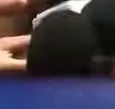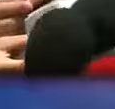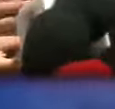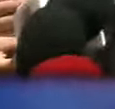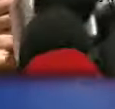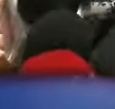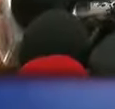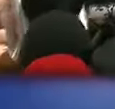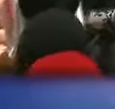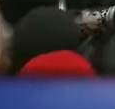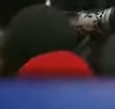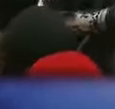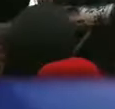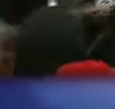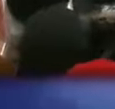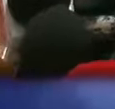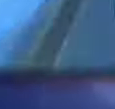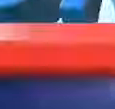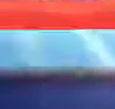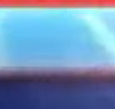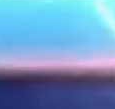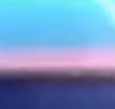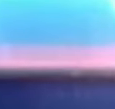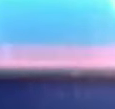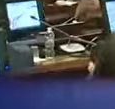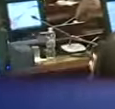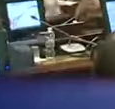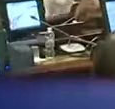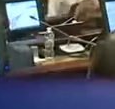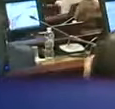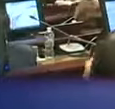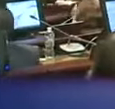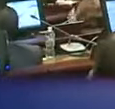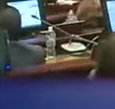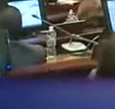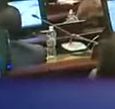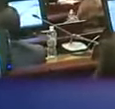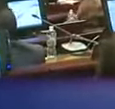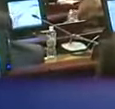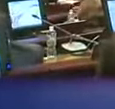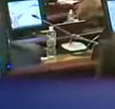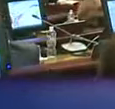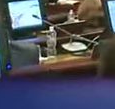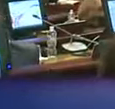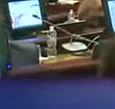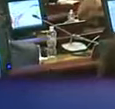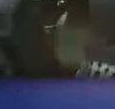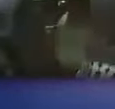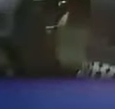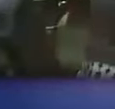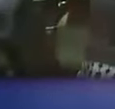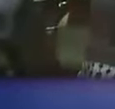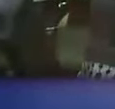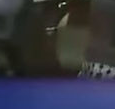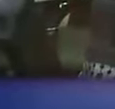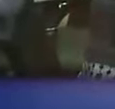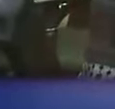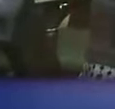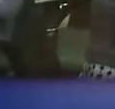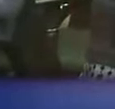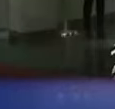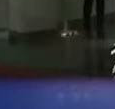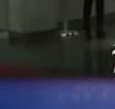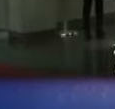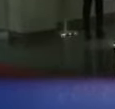como vicepresidenta encargada. Se profundiza división al interior del partido oficialista por